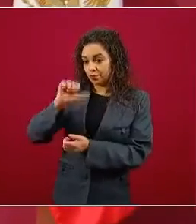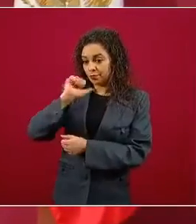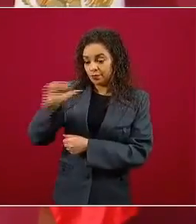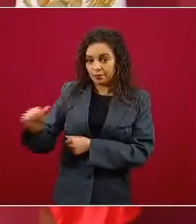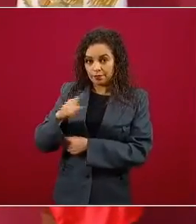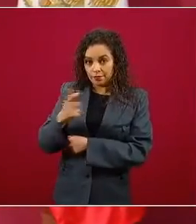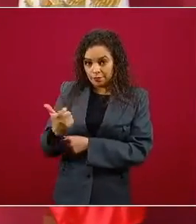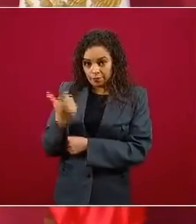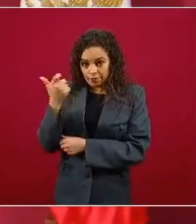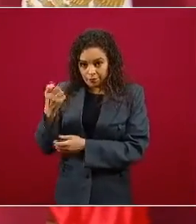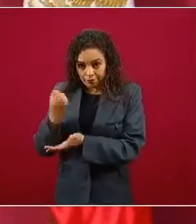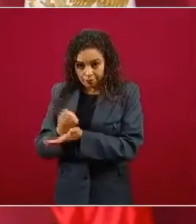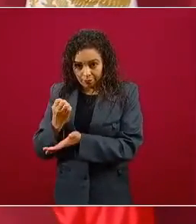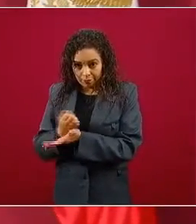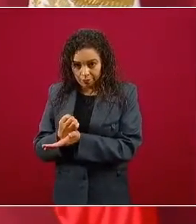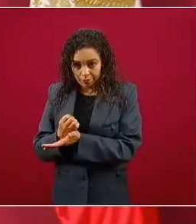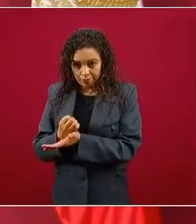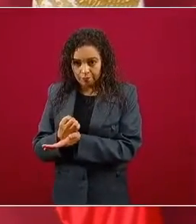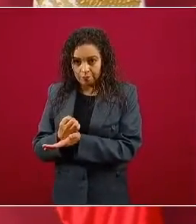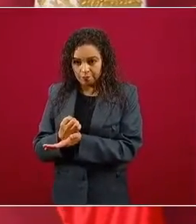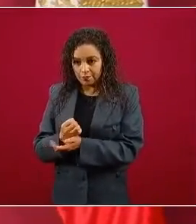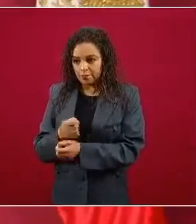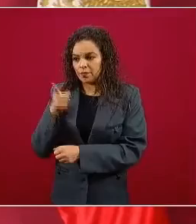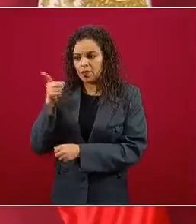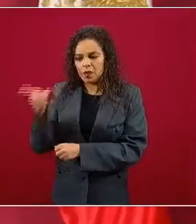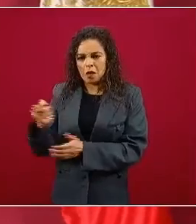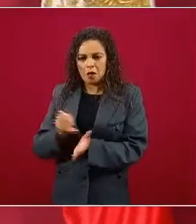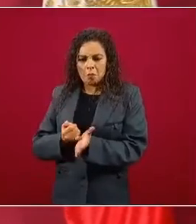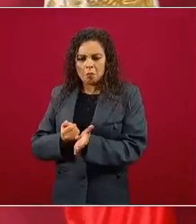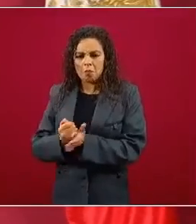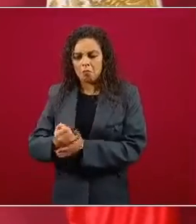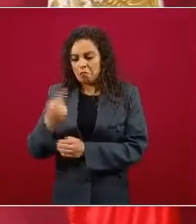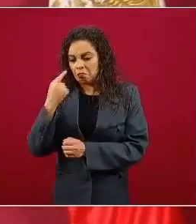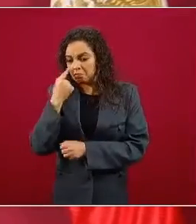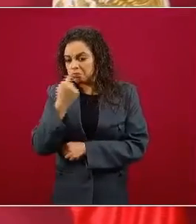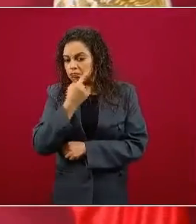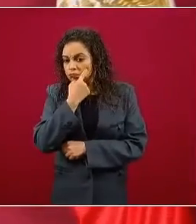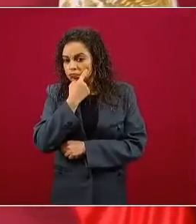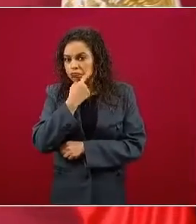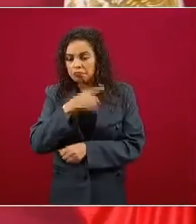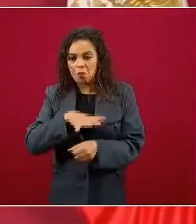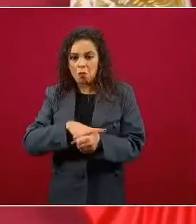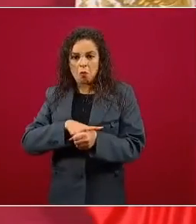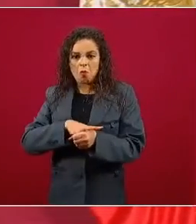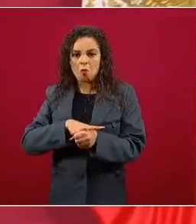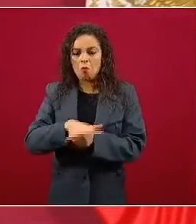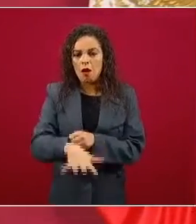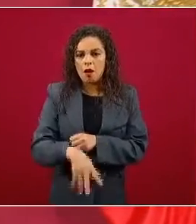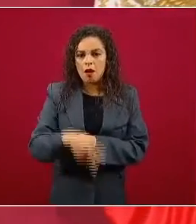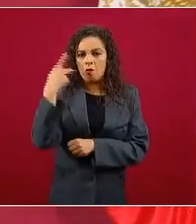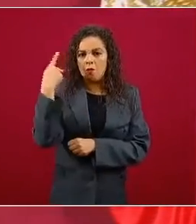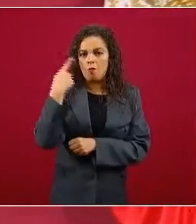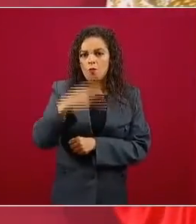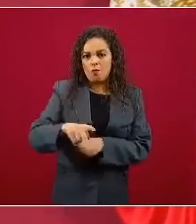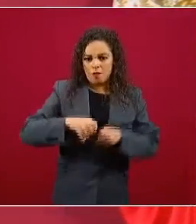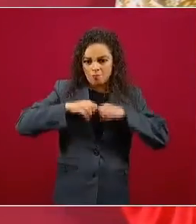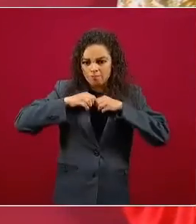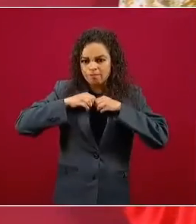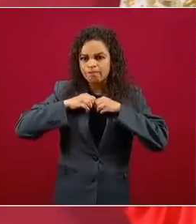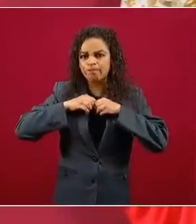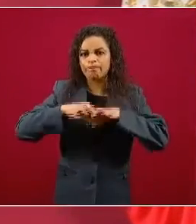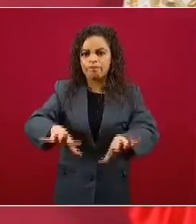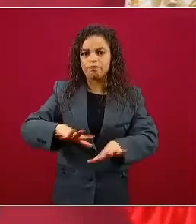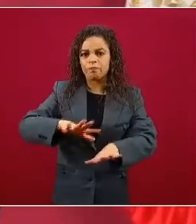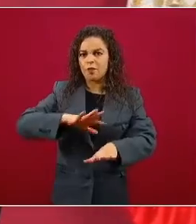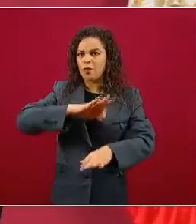deciden qué política económica aplicar a tabla rasa en todos los países.